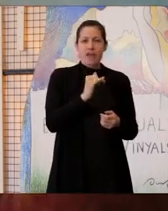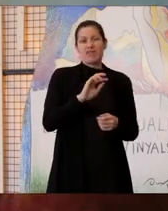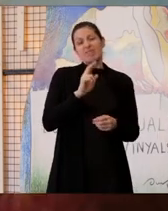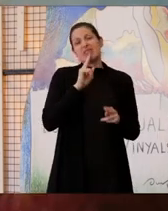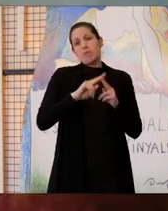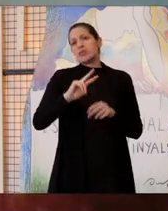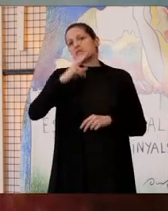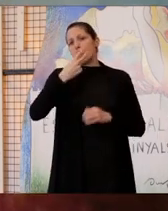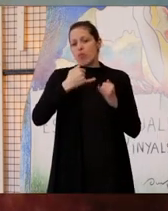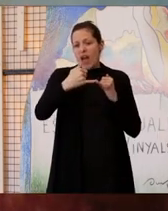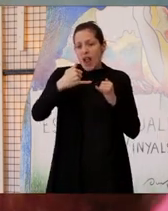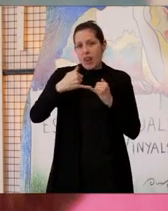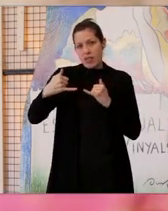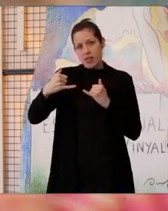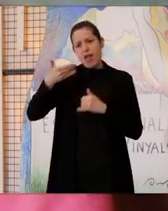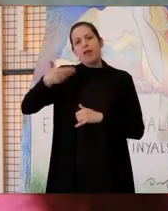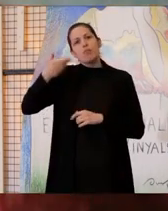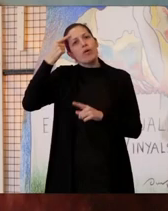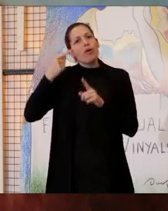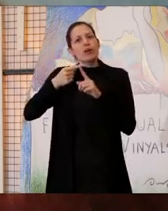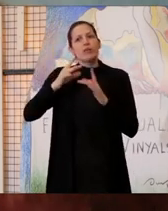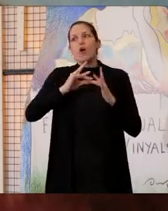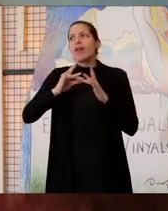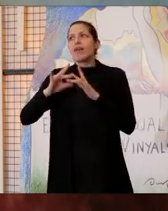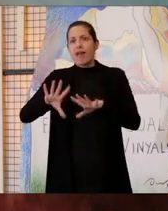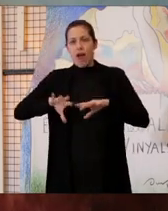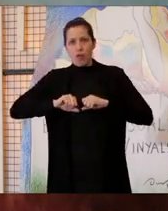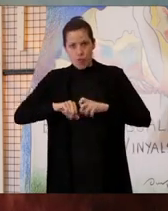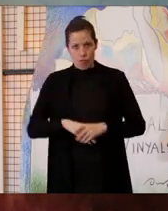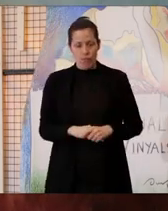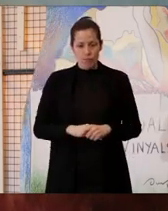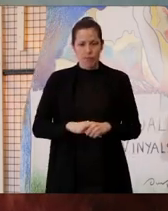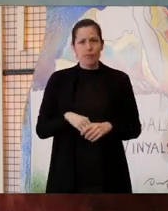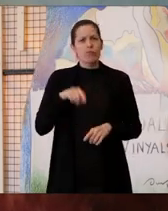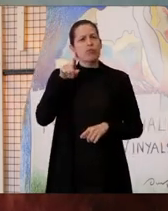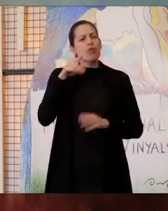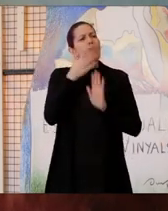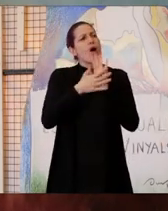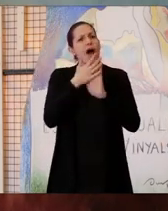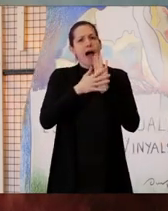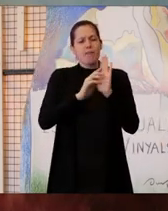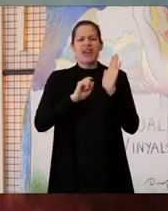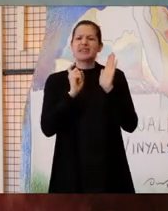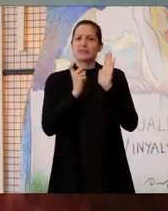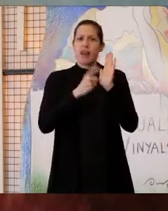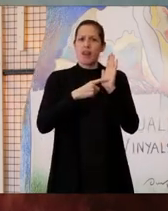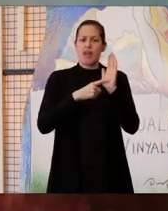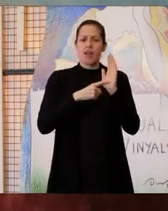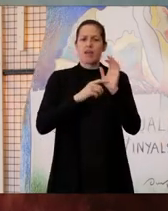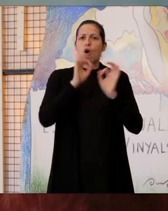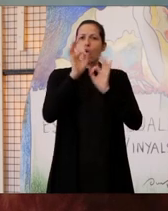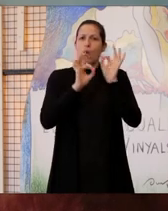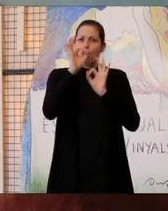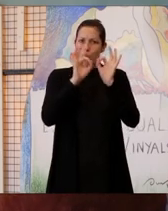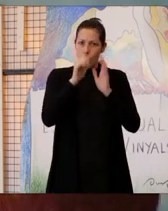son tan importantes para el liderazgo hablas de esta ley de cuotas la Unión Europea viene de promulgar una